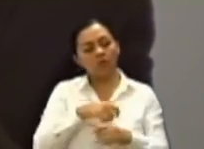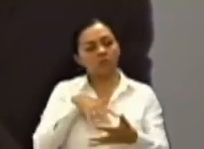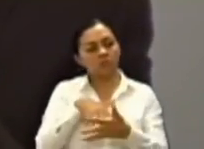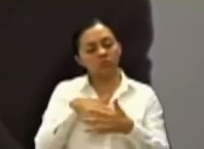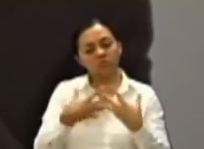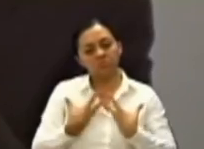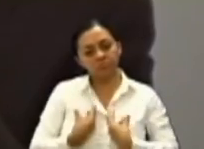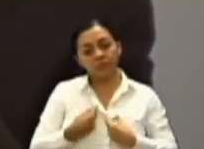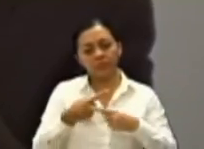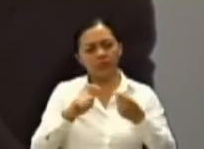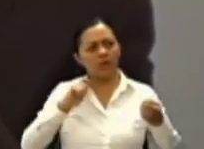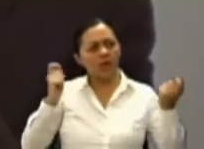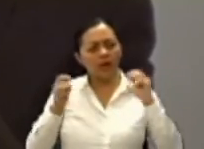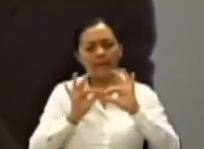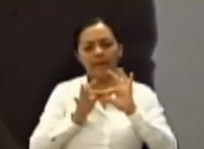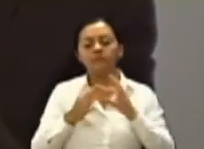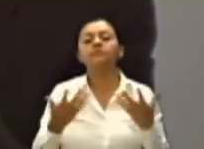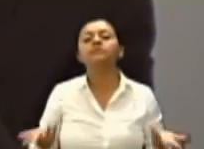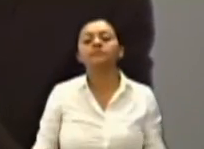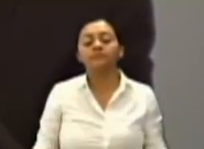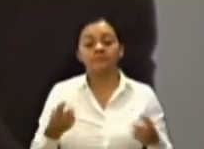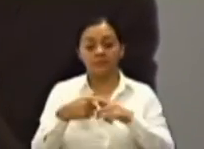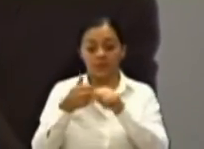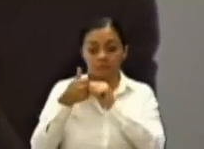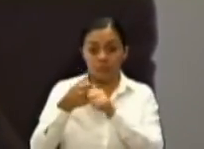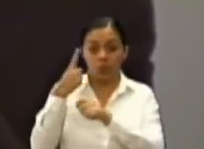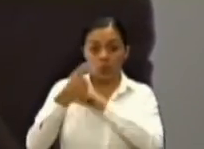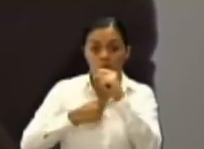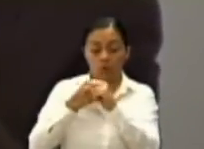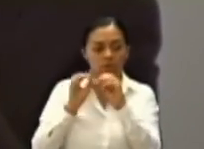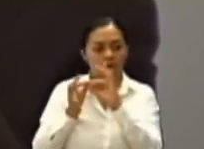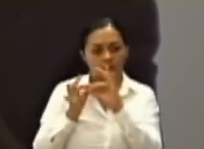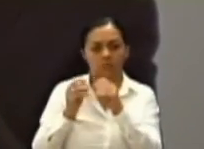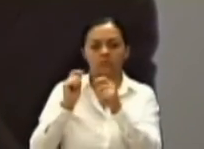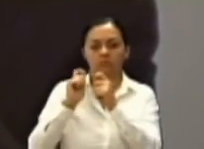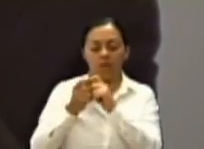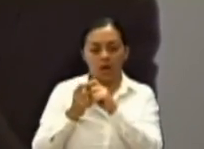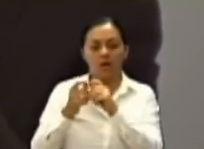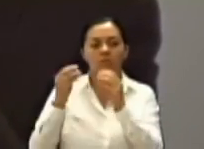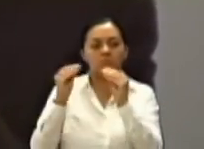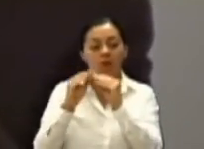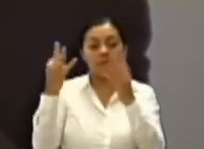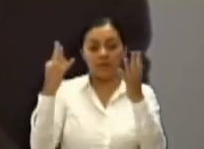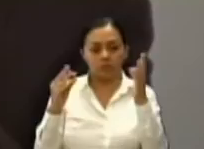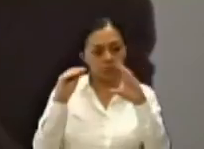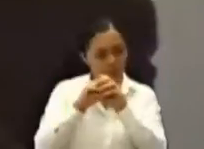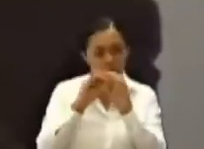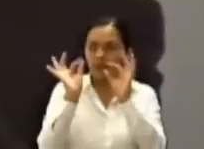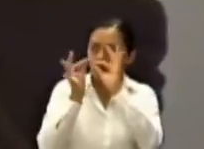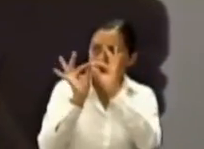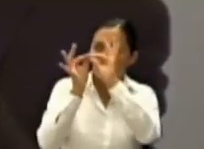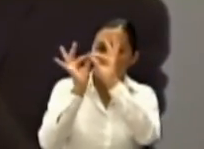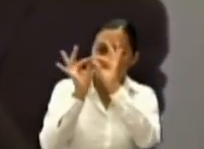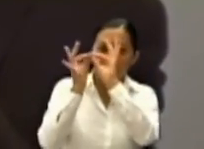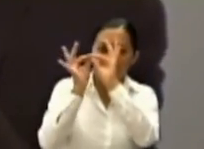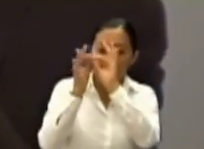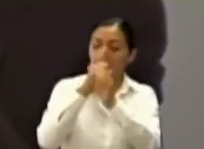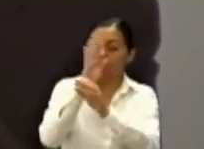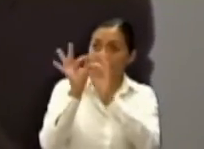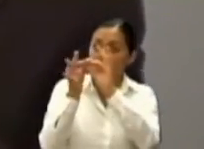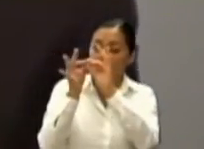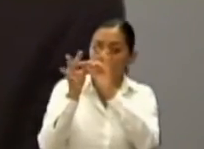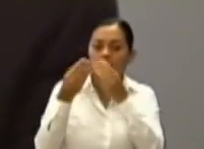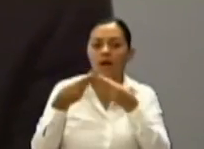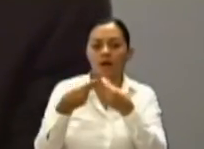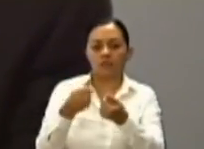rehabilitar todo eso es más caro que si se mantiene un adecuado presupuesto modelo de gestión en buen nivel en el colegio se gasta menos